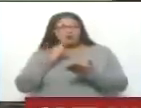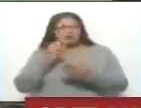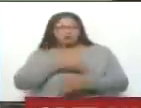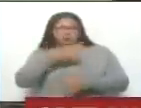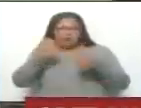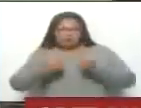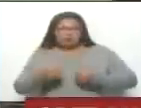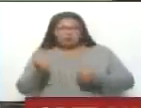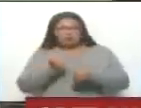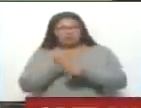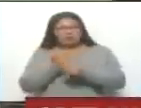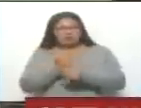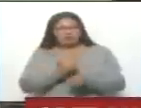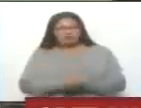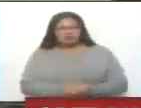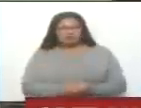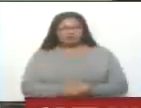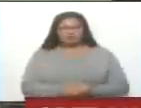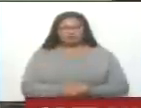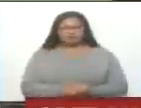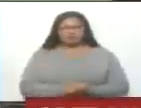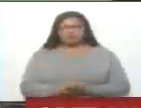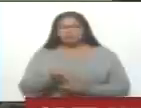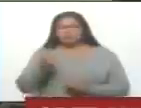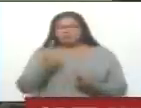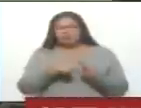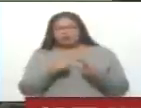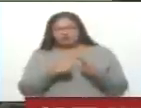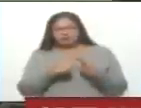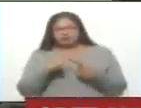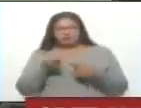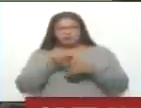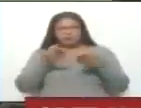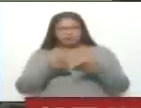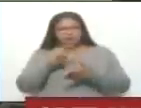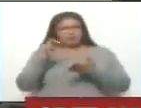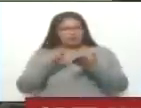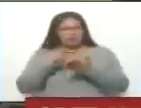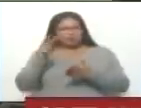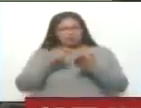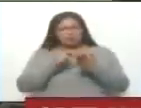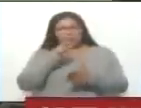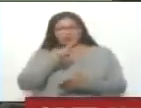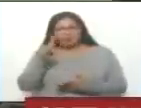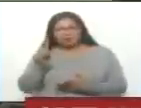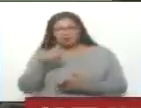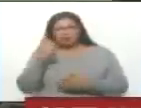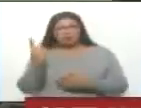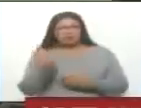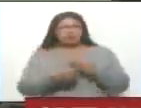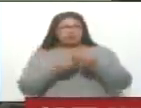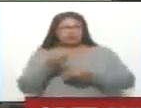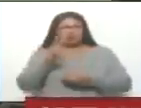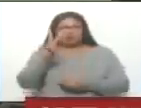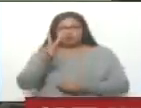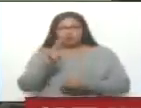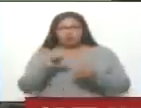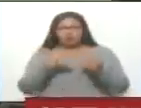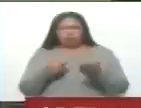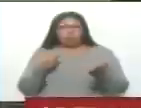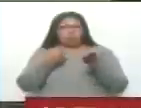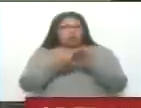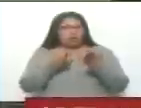Trabajo. Número uno, el gobierno nacional en el 2021 hizo dos aumentos a los maestros y